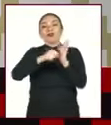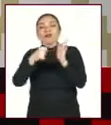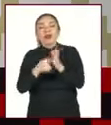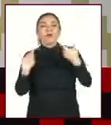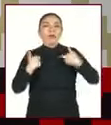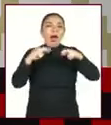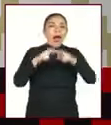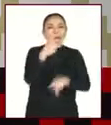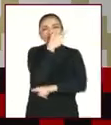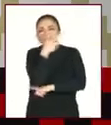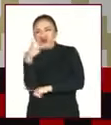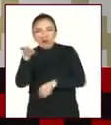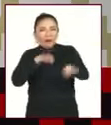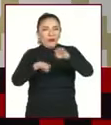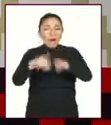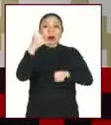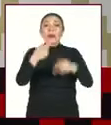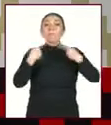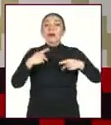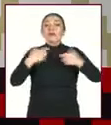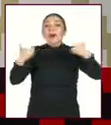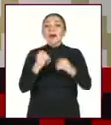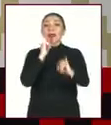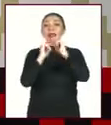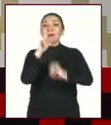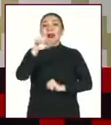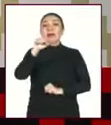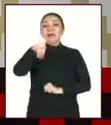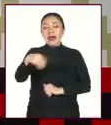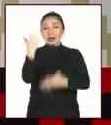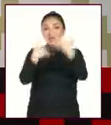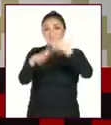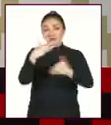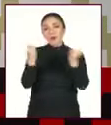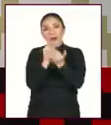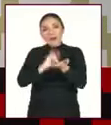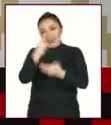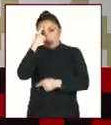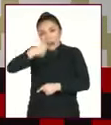de producción y a quienes realizaron la interpretación de lengua de señas mexicana